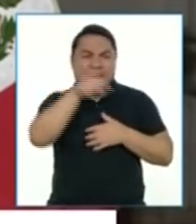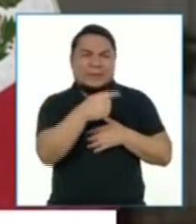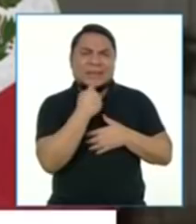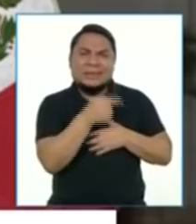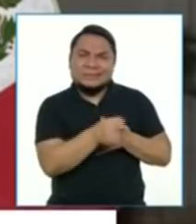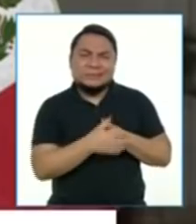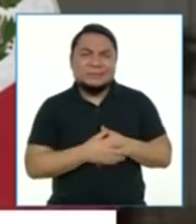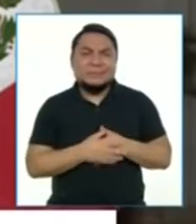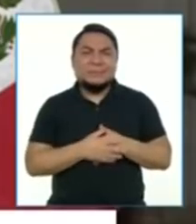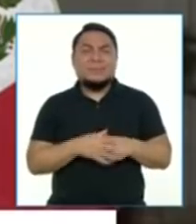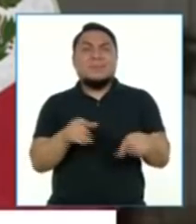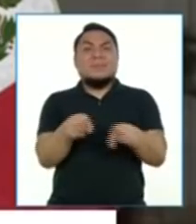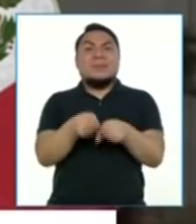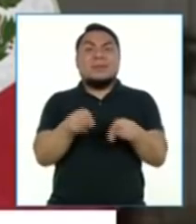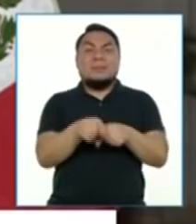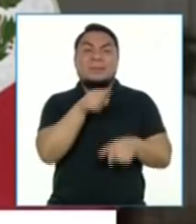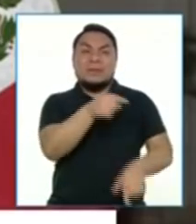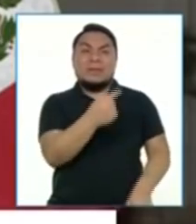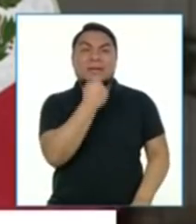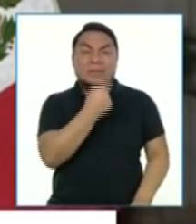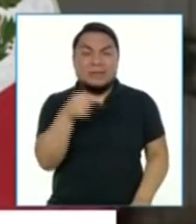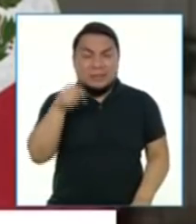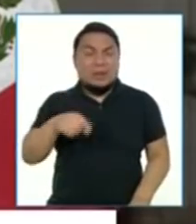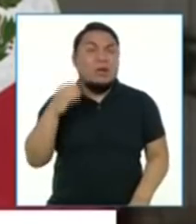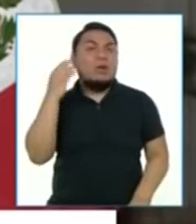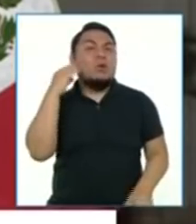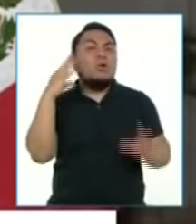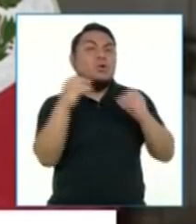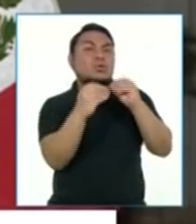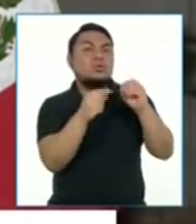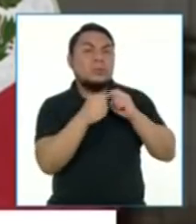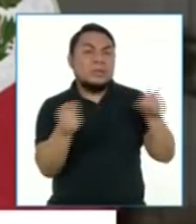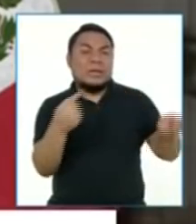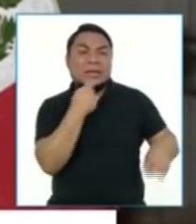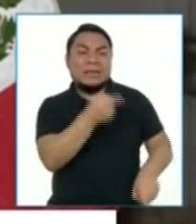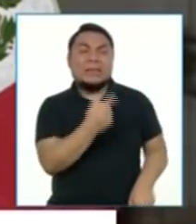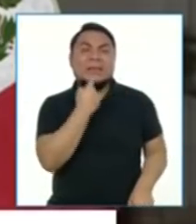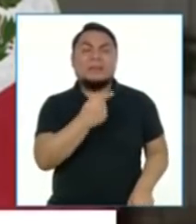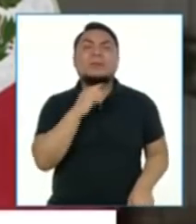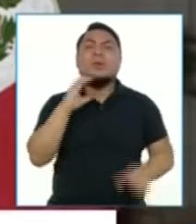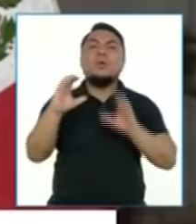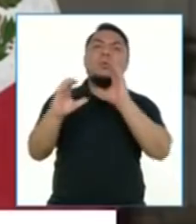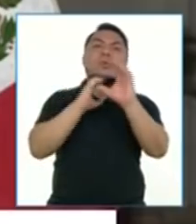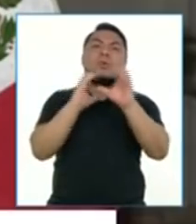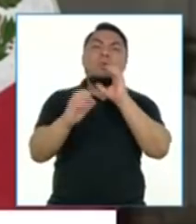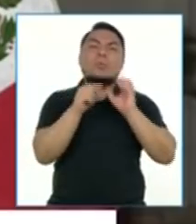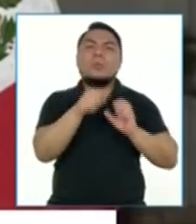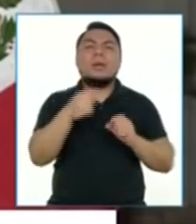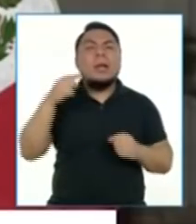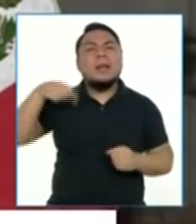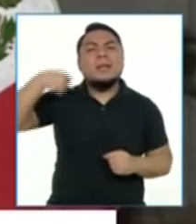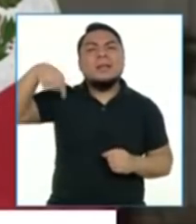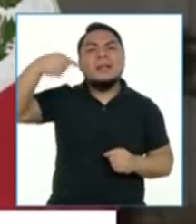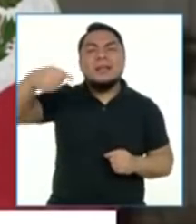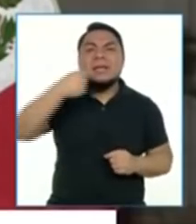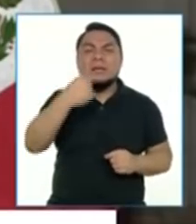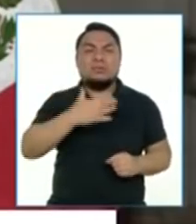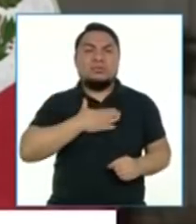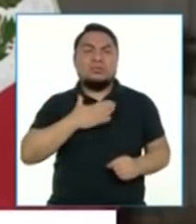son relevantes para el tema de fondo aquí si hay una conversación en la que se